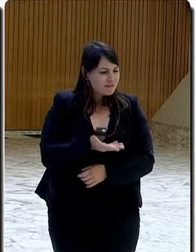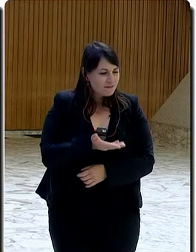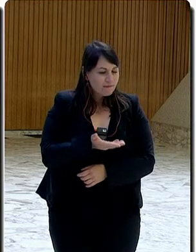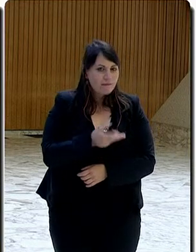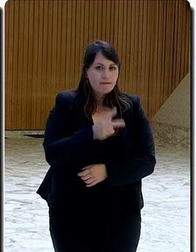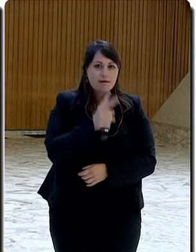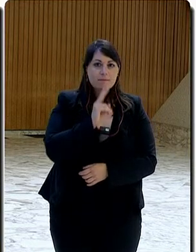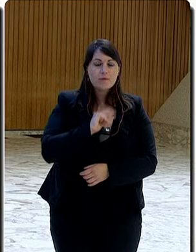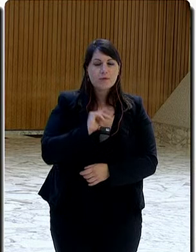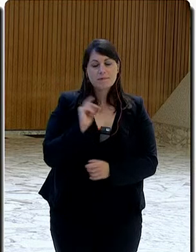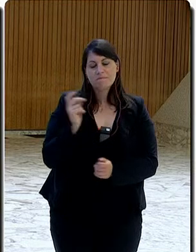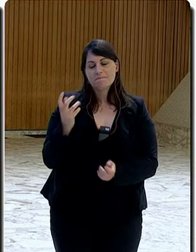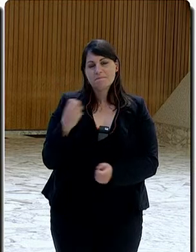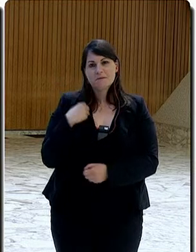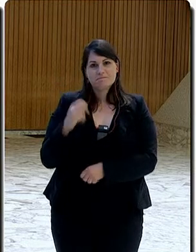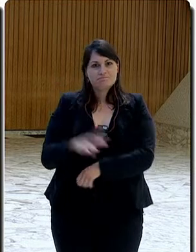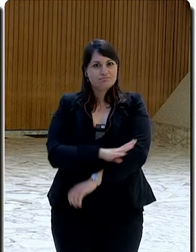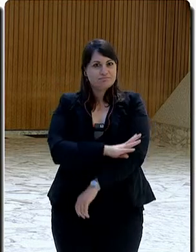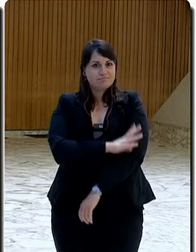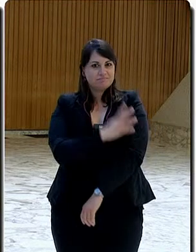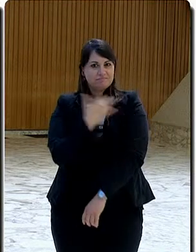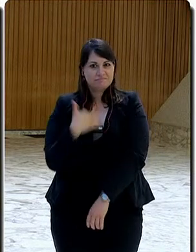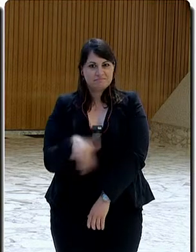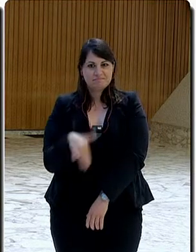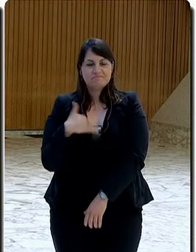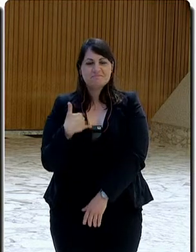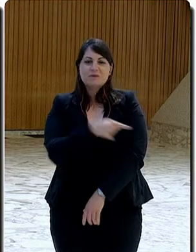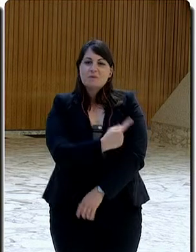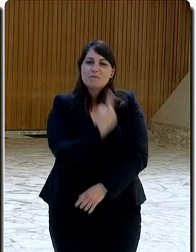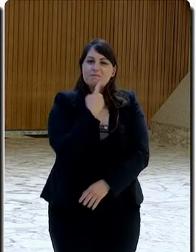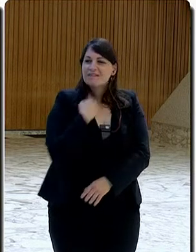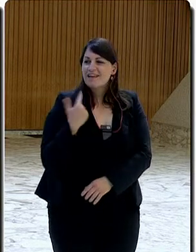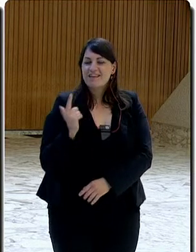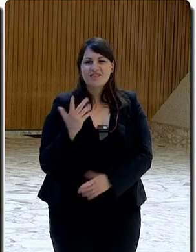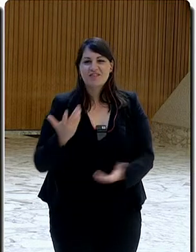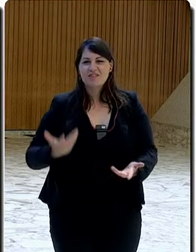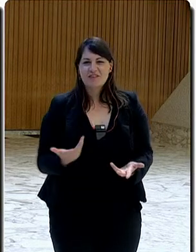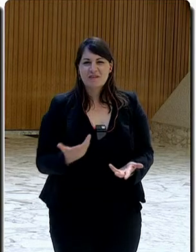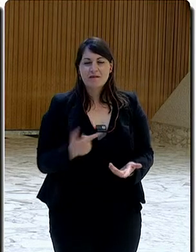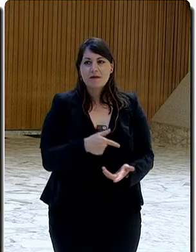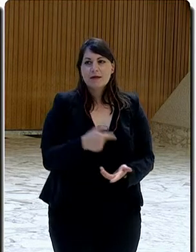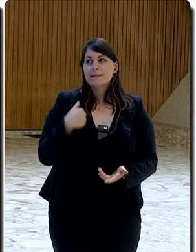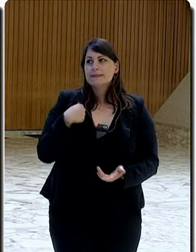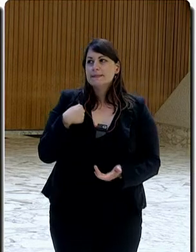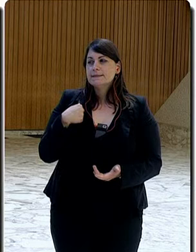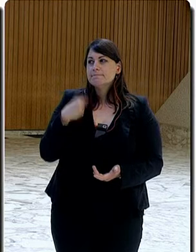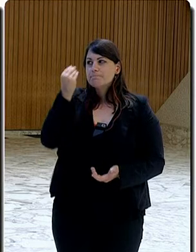conmovió. Dijo que pensaba que si estaba bautizado,